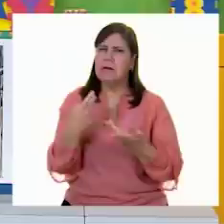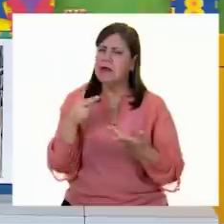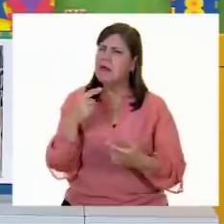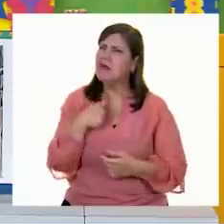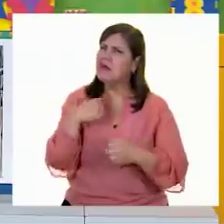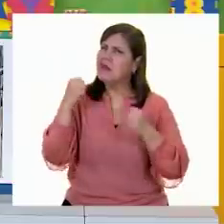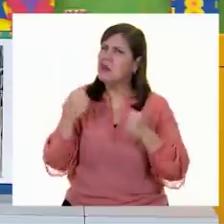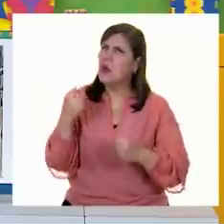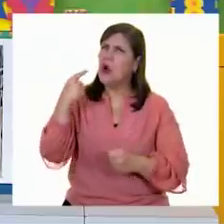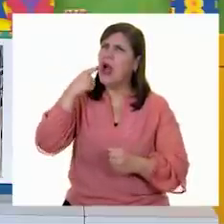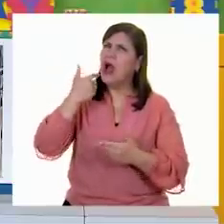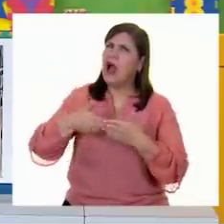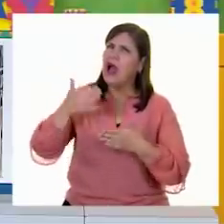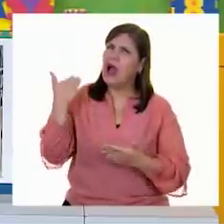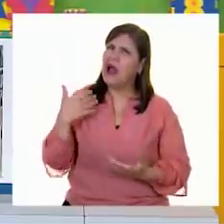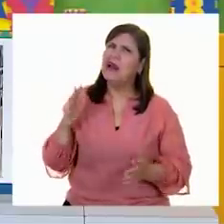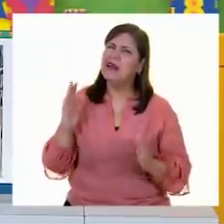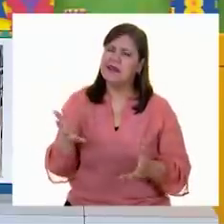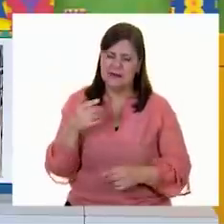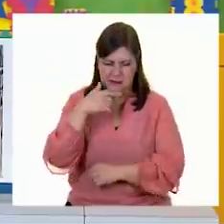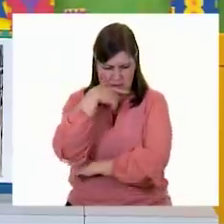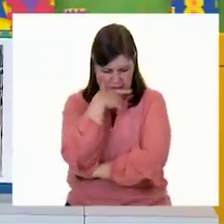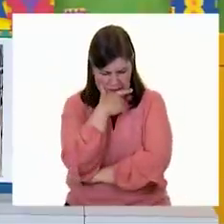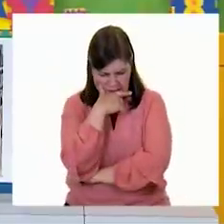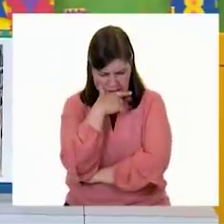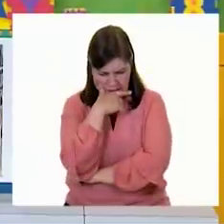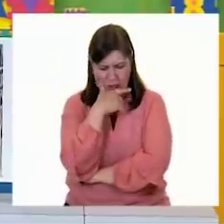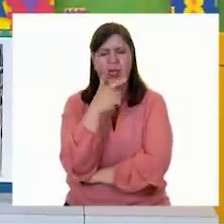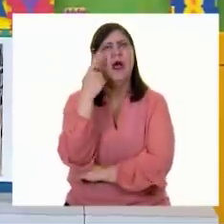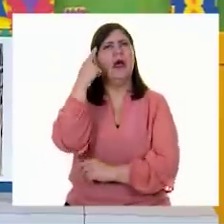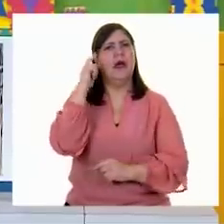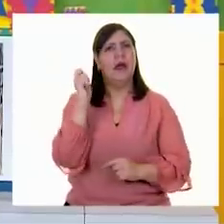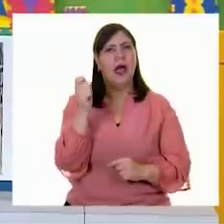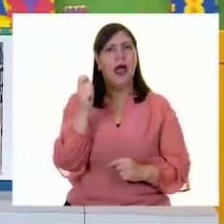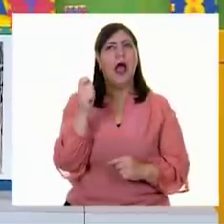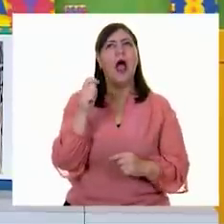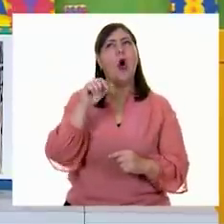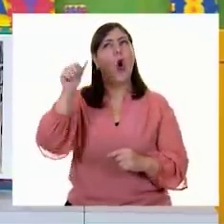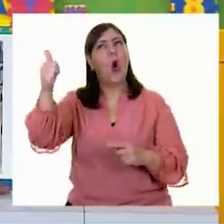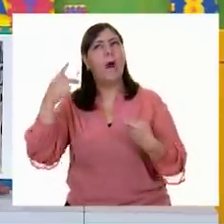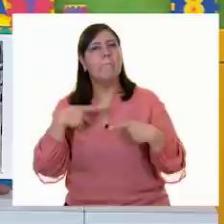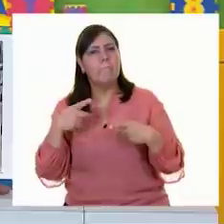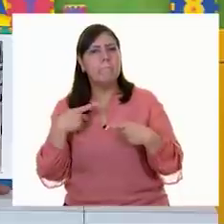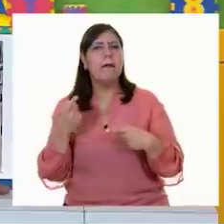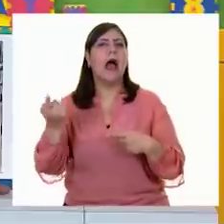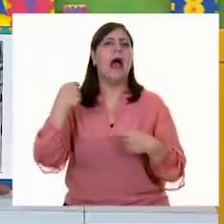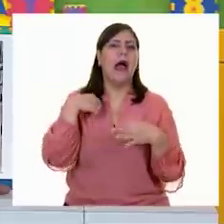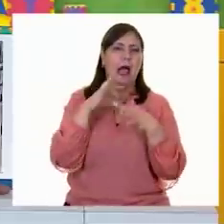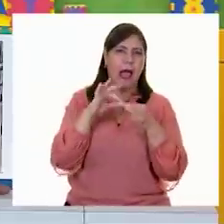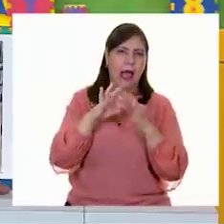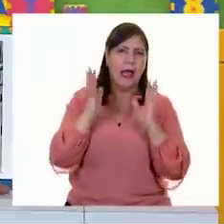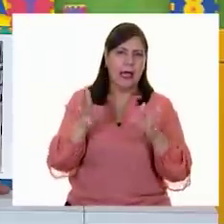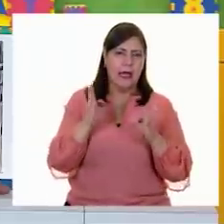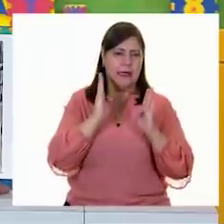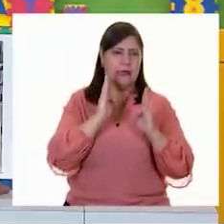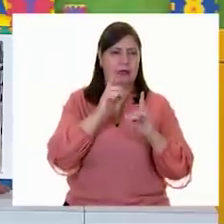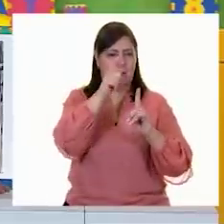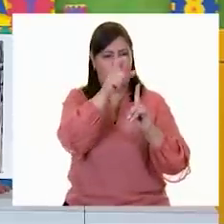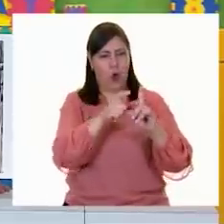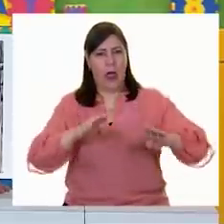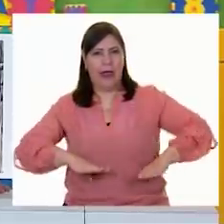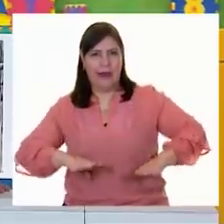antes. Tal vez alguien ya me había hablado de Frida Kahlo, pero no había puesto una atención.